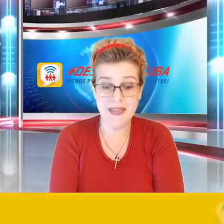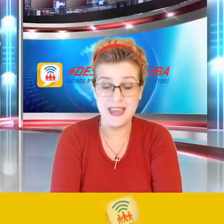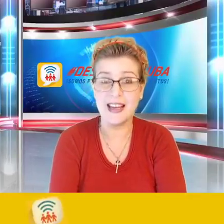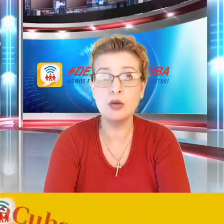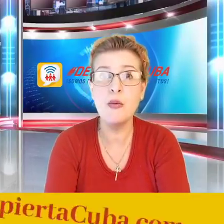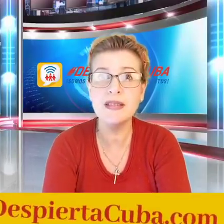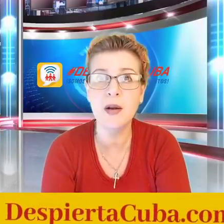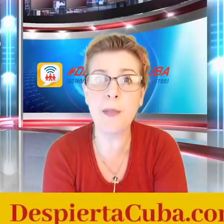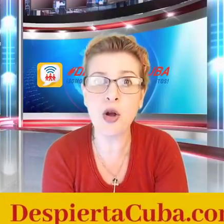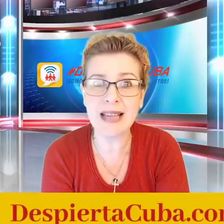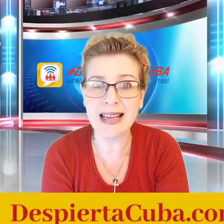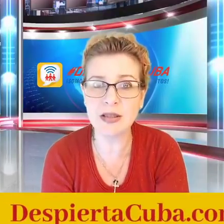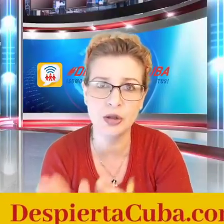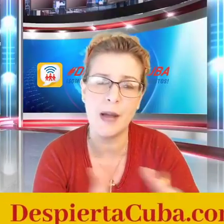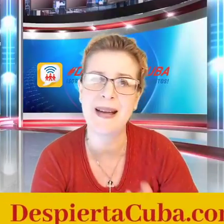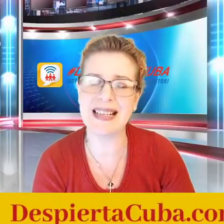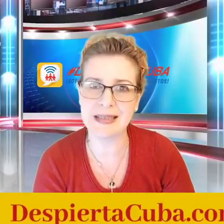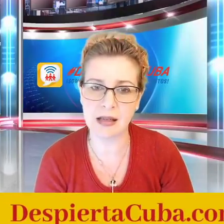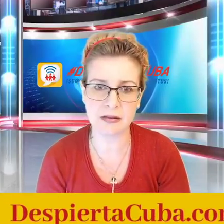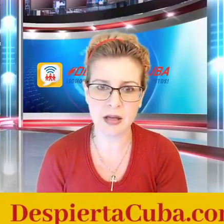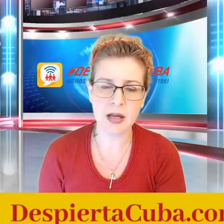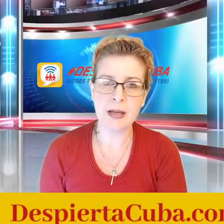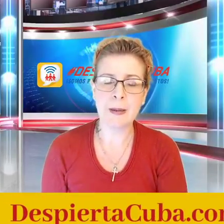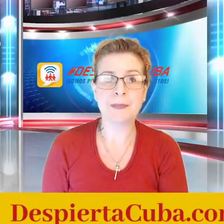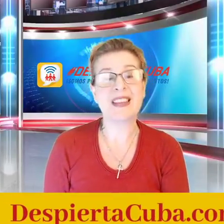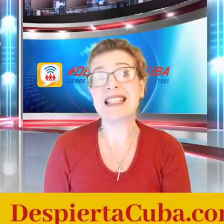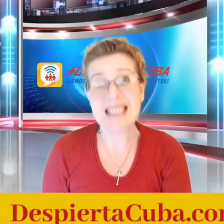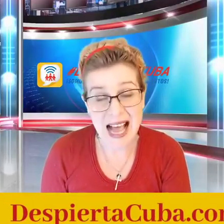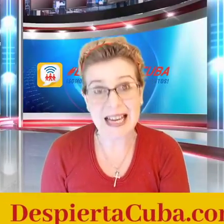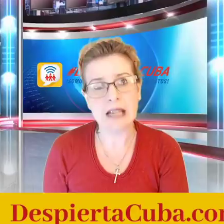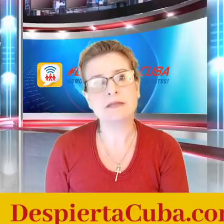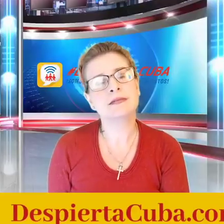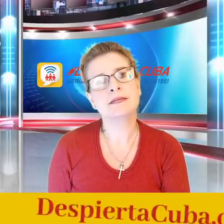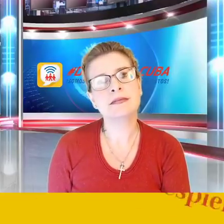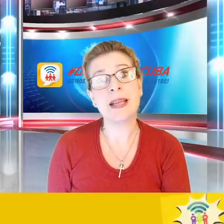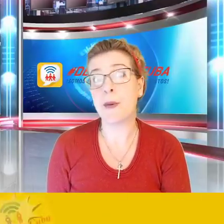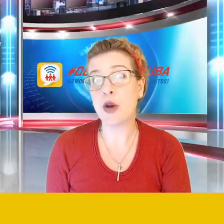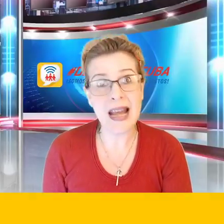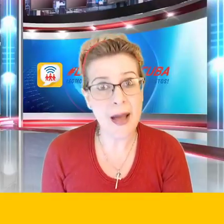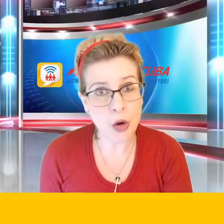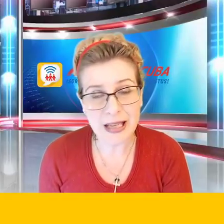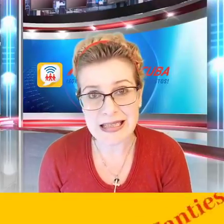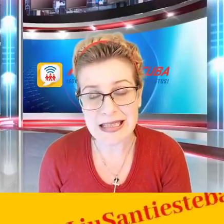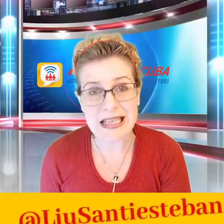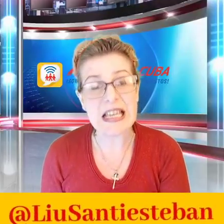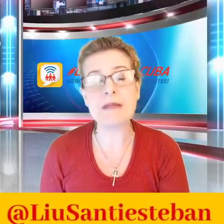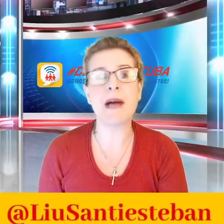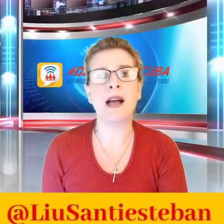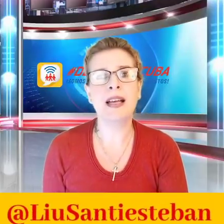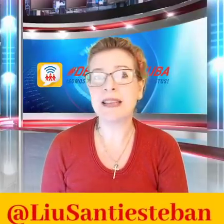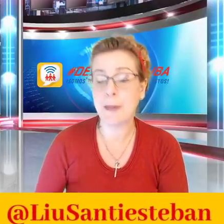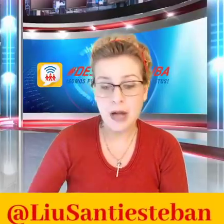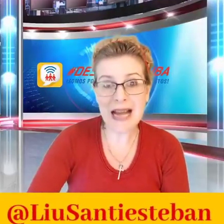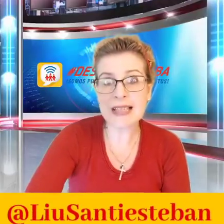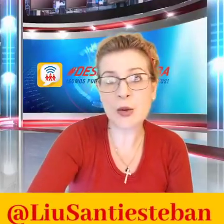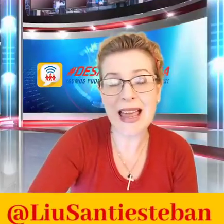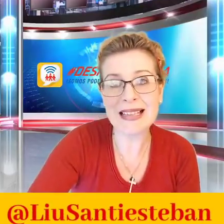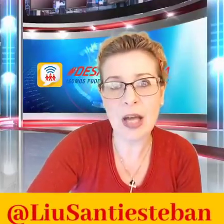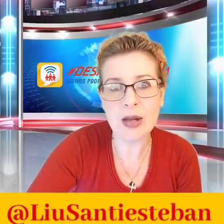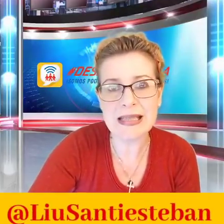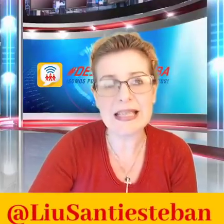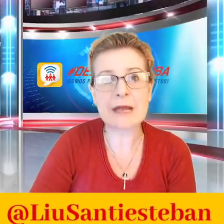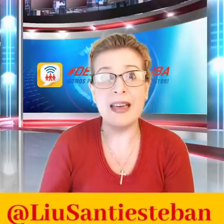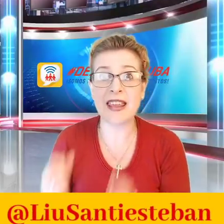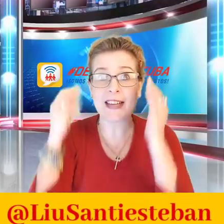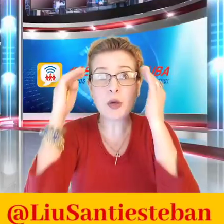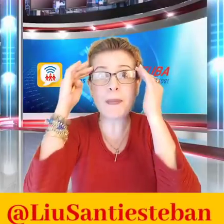Cuba, desde que tú muestras un poco de talento, te apartan, te sacan, te ponen la bota encima, te ponen la seguridad del